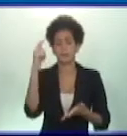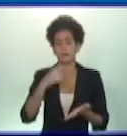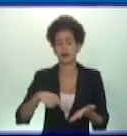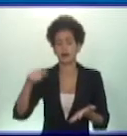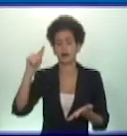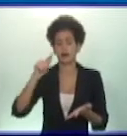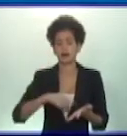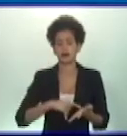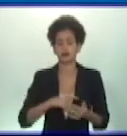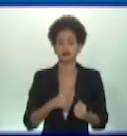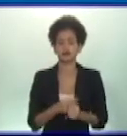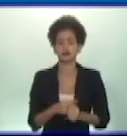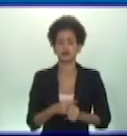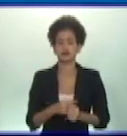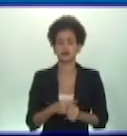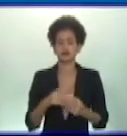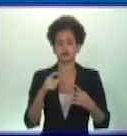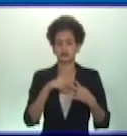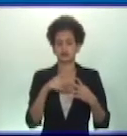respuesta correcta.